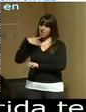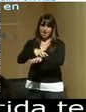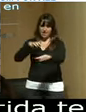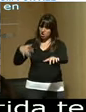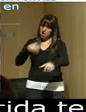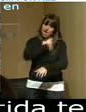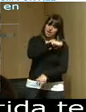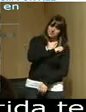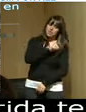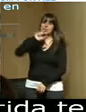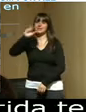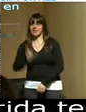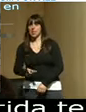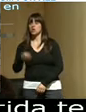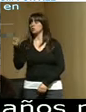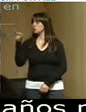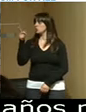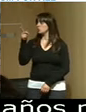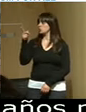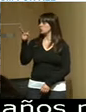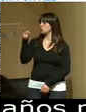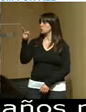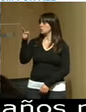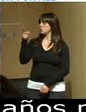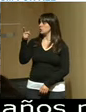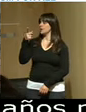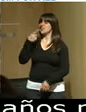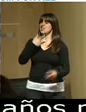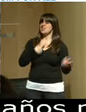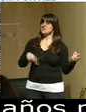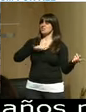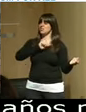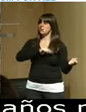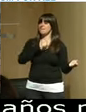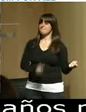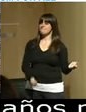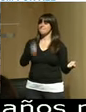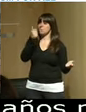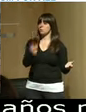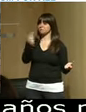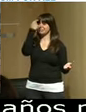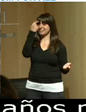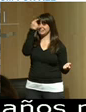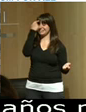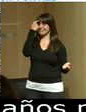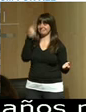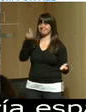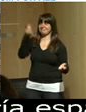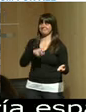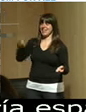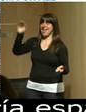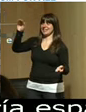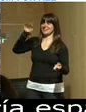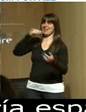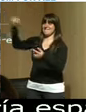españoles, italianos. Y ya tenemos, digamos, esa nostalgia de atender bien al extranjero porque la